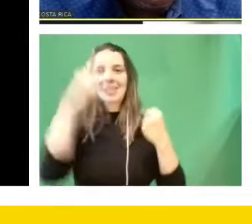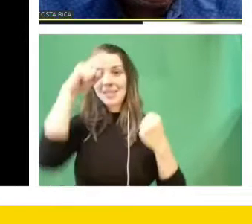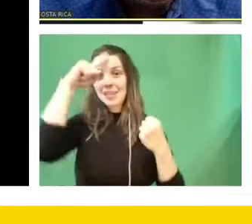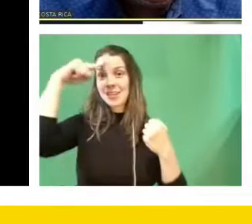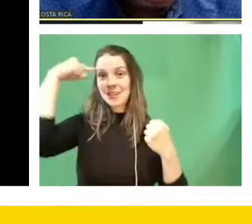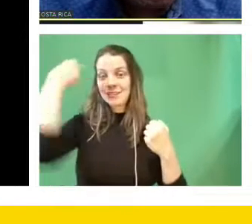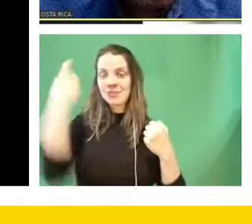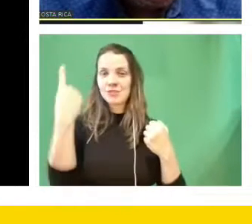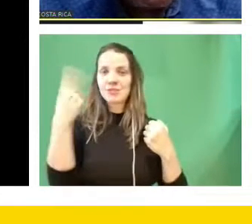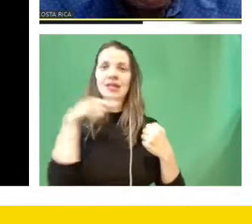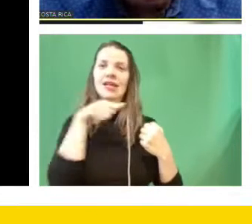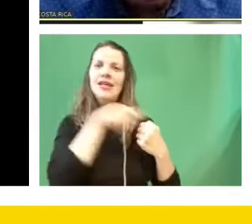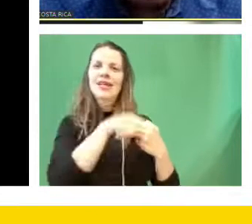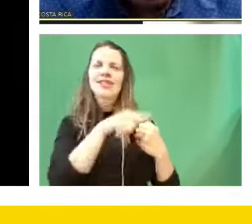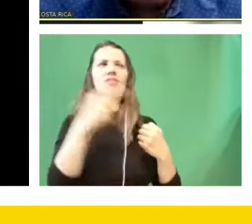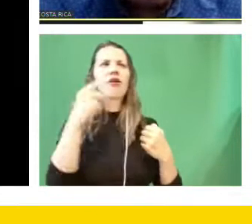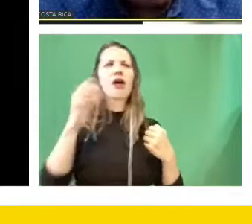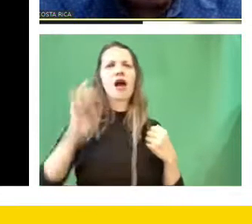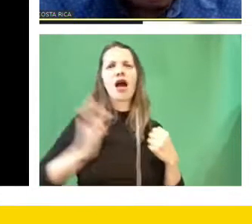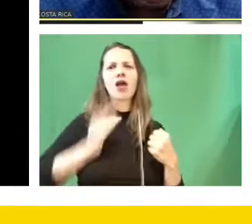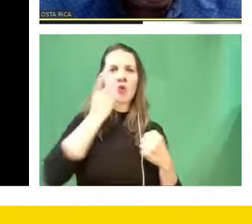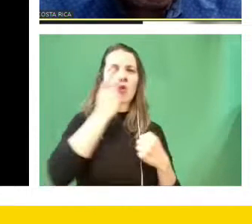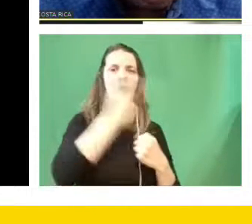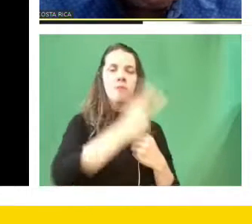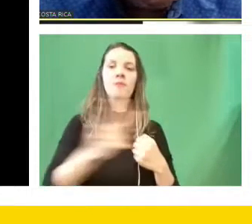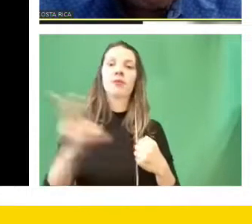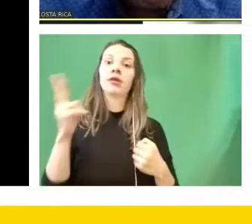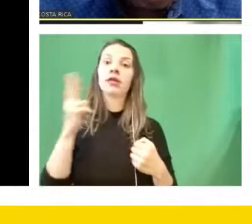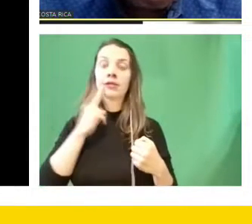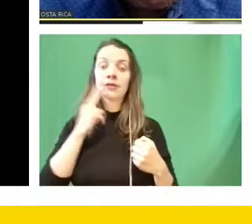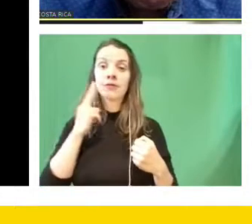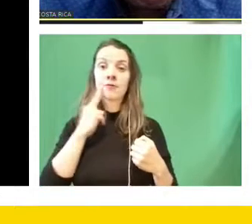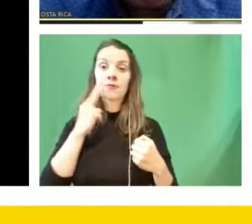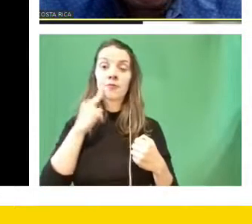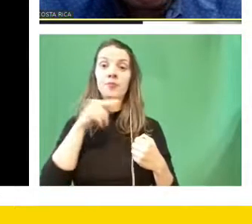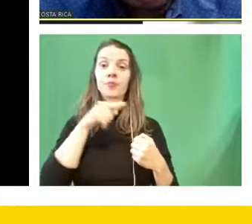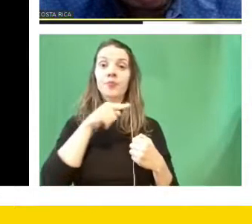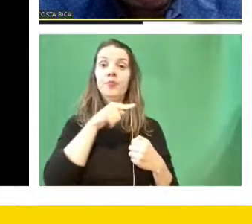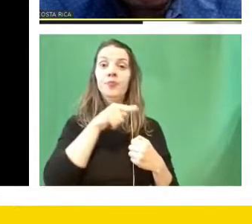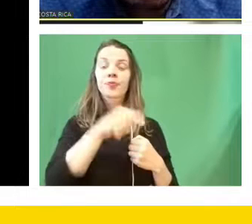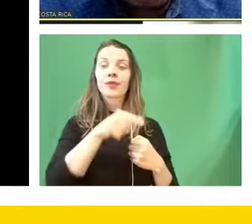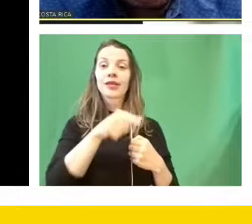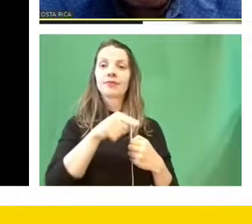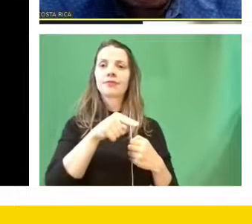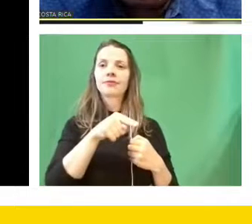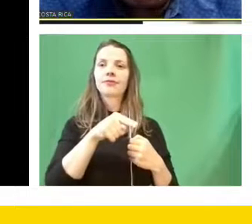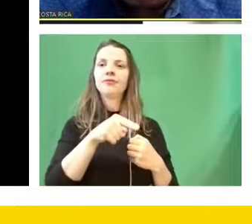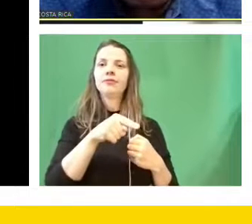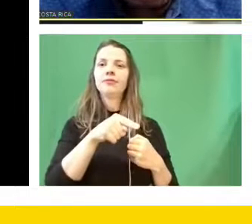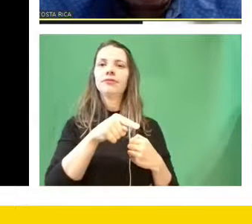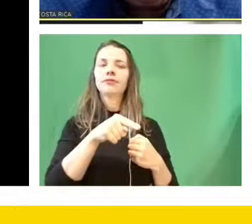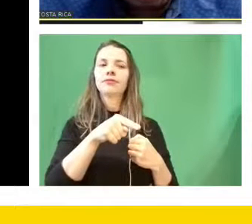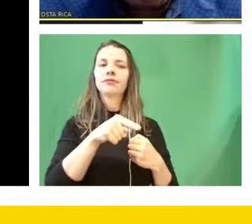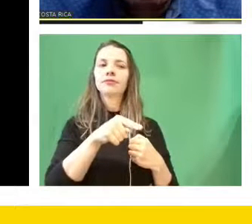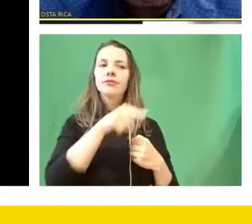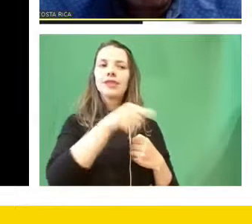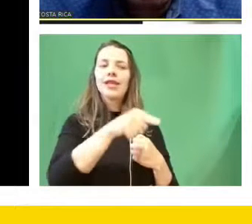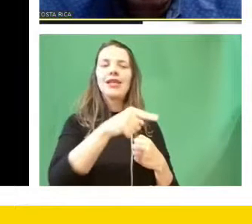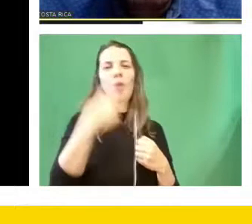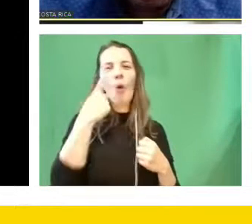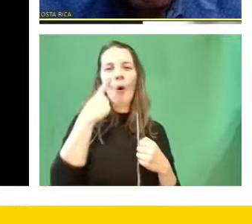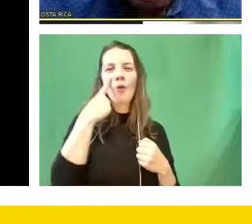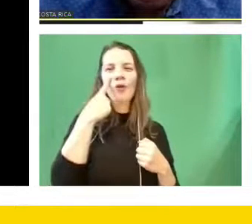año 2019. Aquí se desarrolló todo un proyecto también conocido como la recolección de